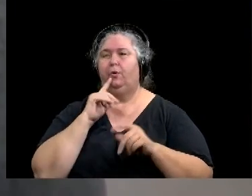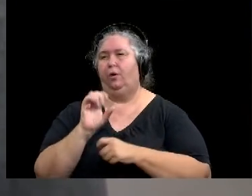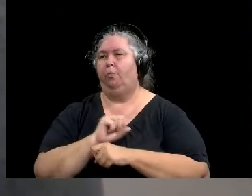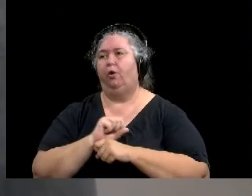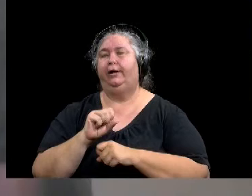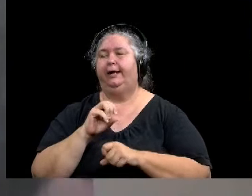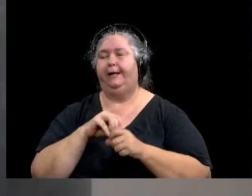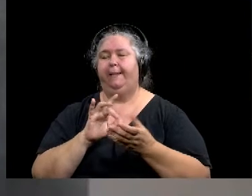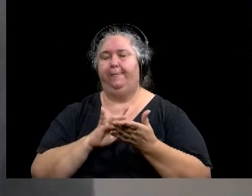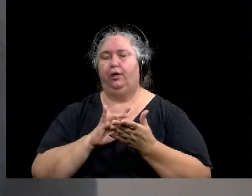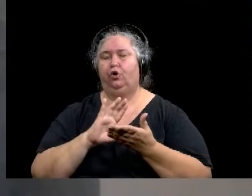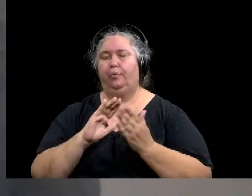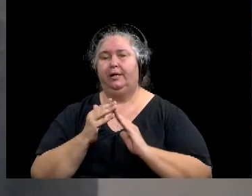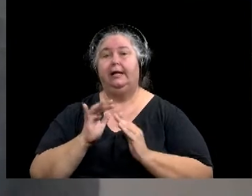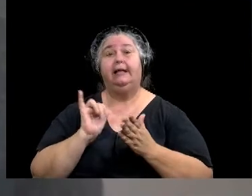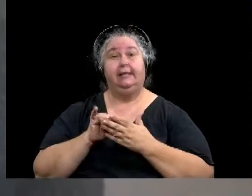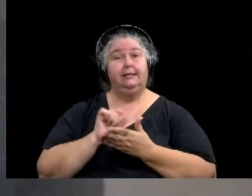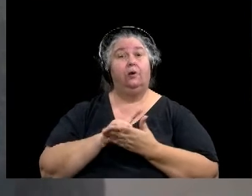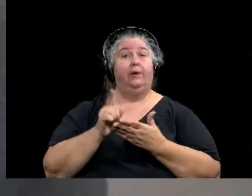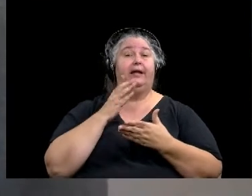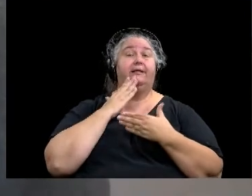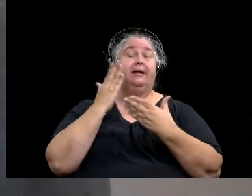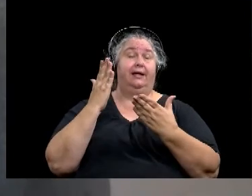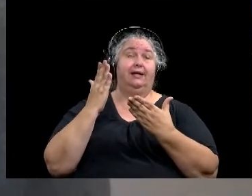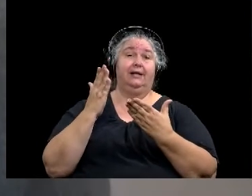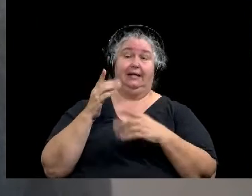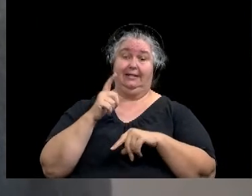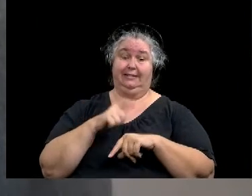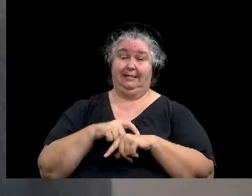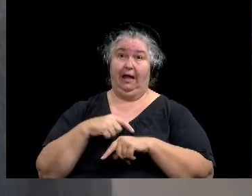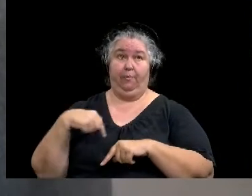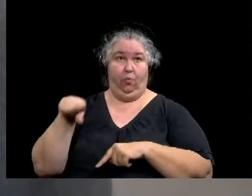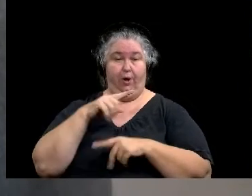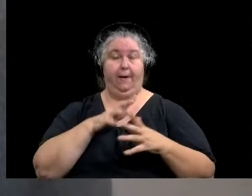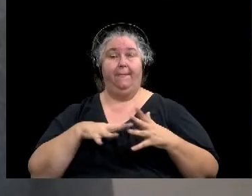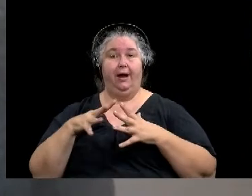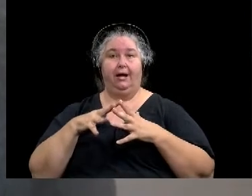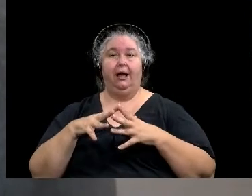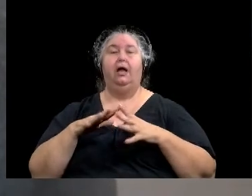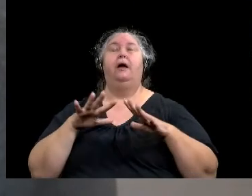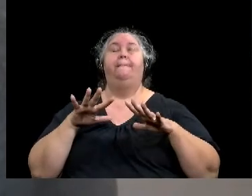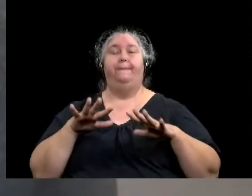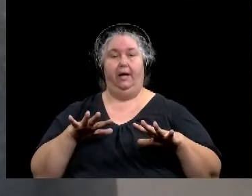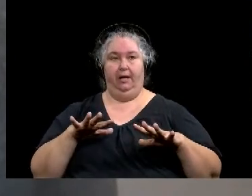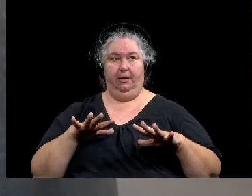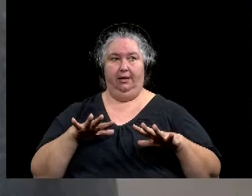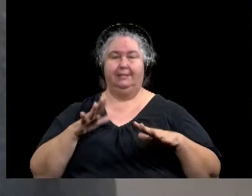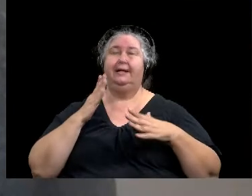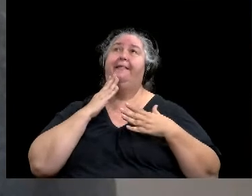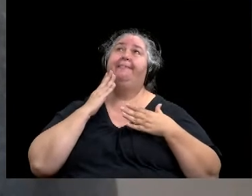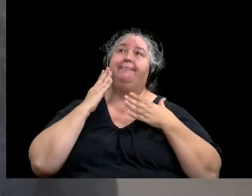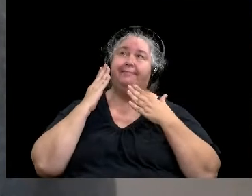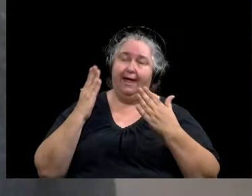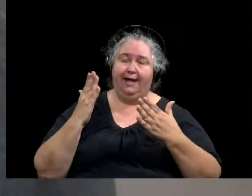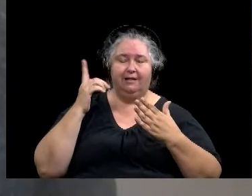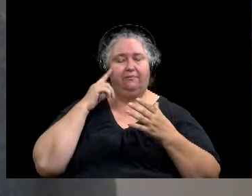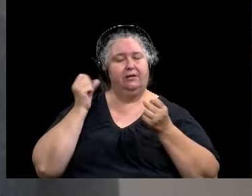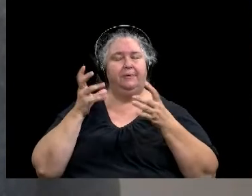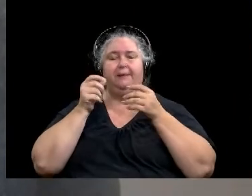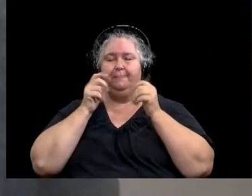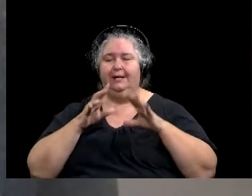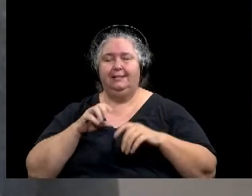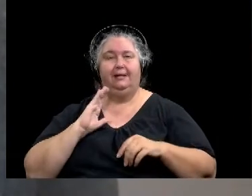están al frente de nuestra comunidad esta es la semana de comunidad a veces tiempo donde estamos